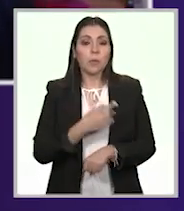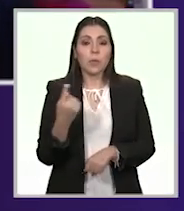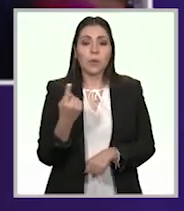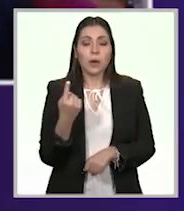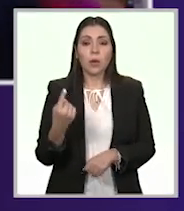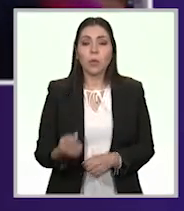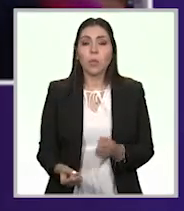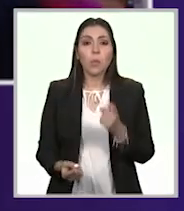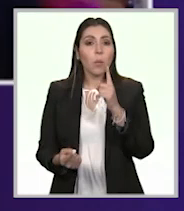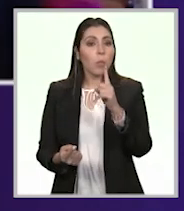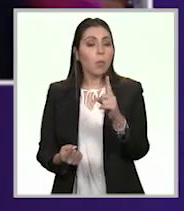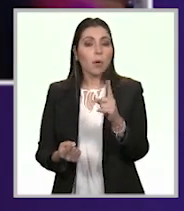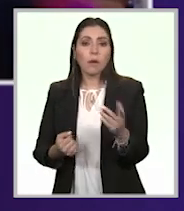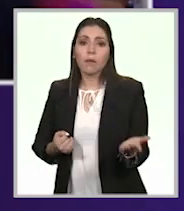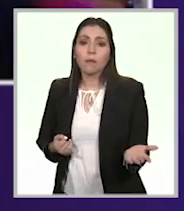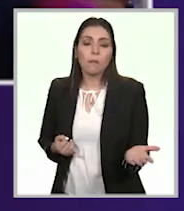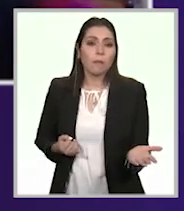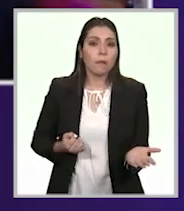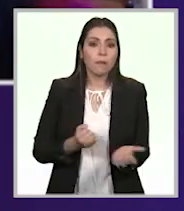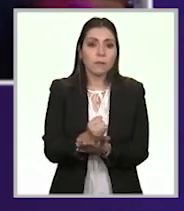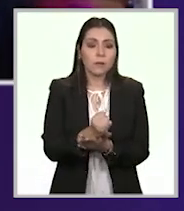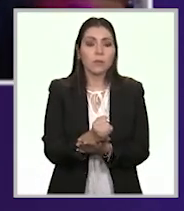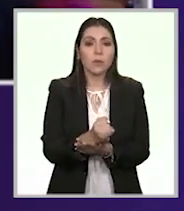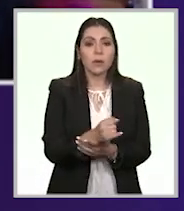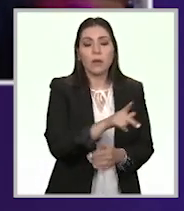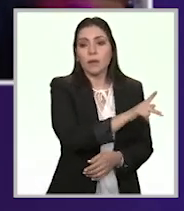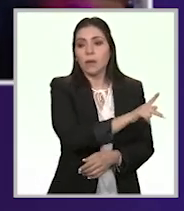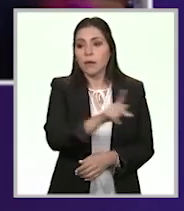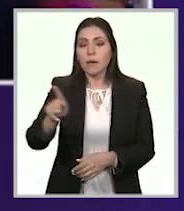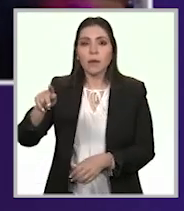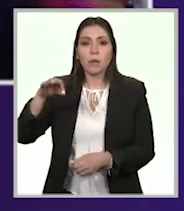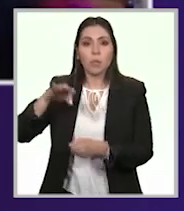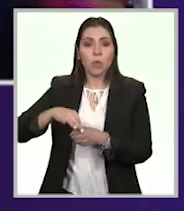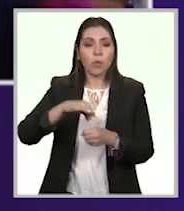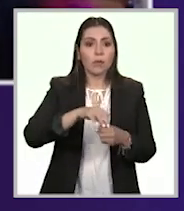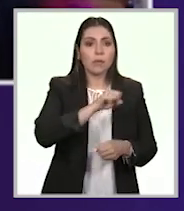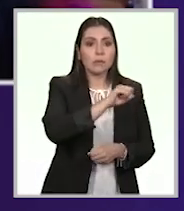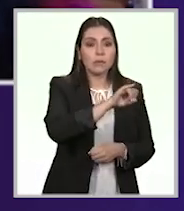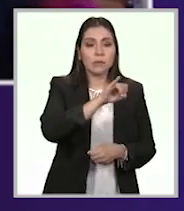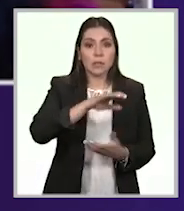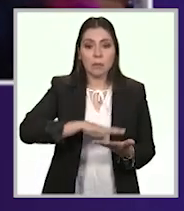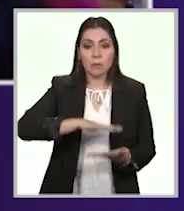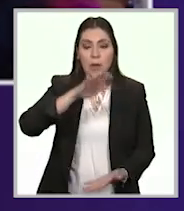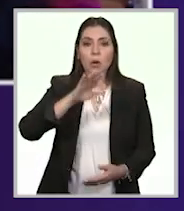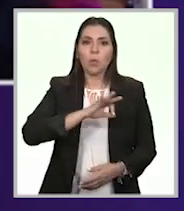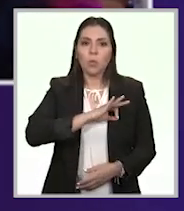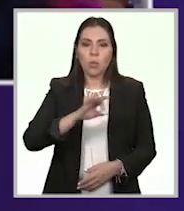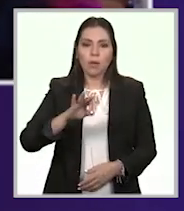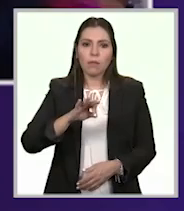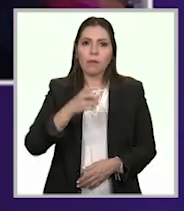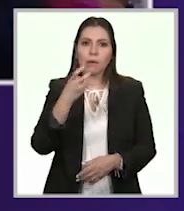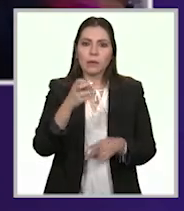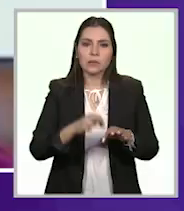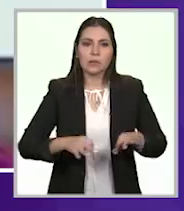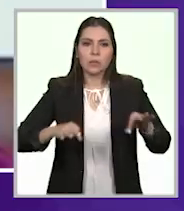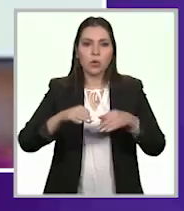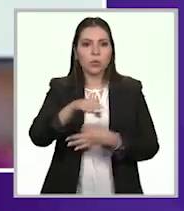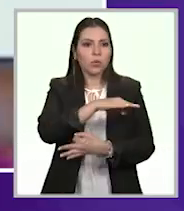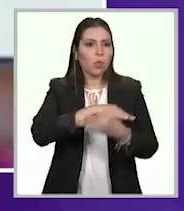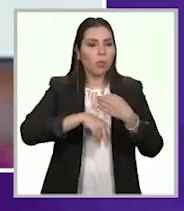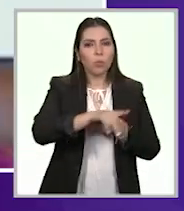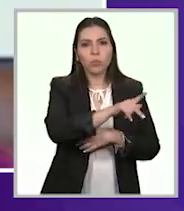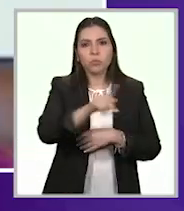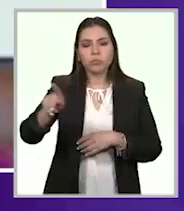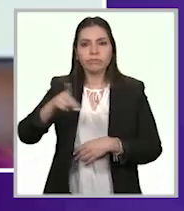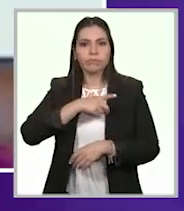de que basta un solo precedente, una sola decisión votada por mayoría calificada para que sea vinculante para